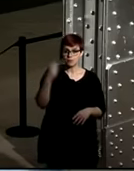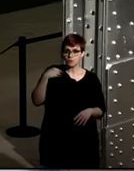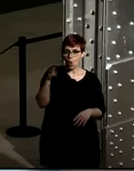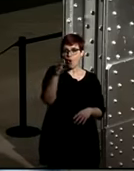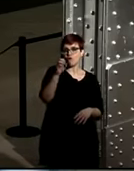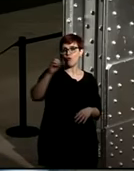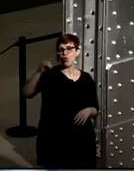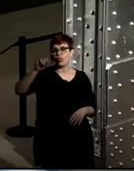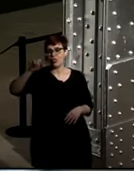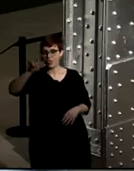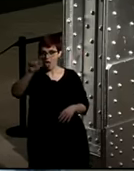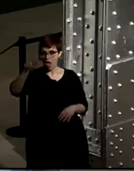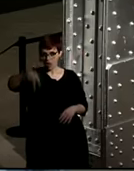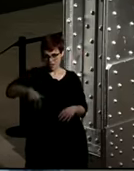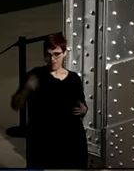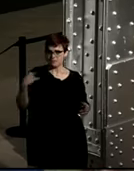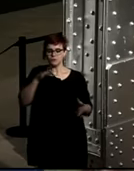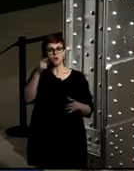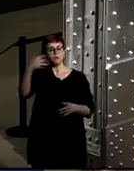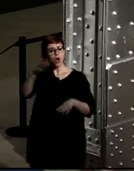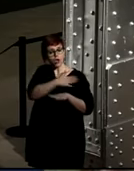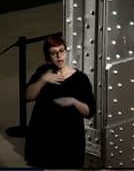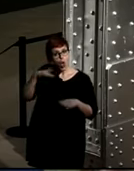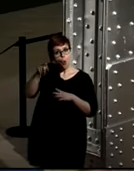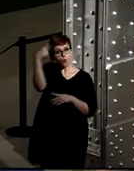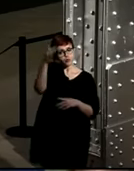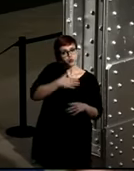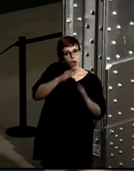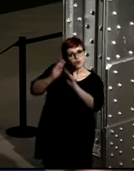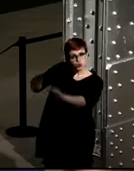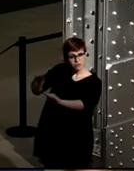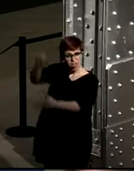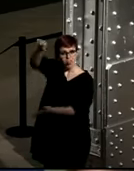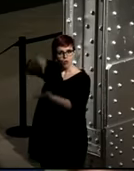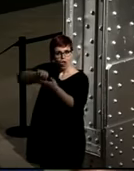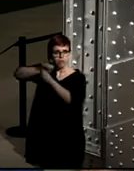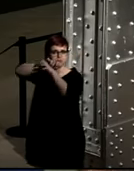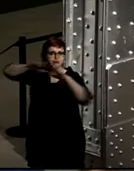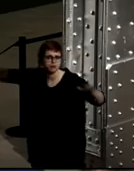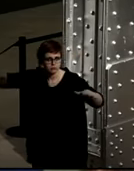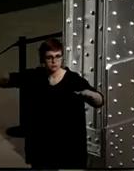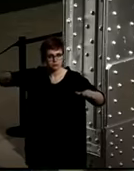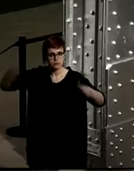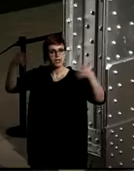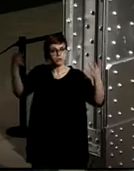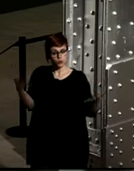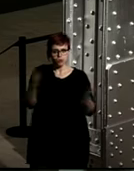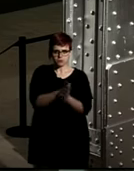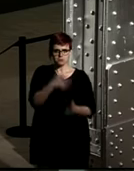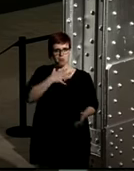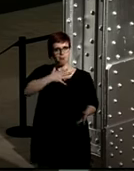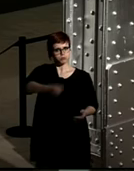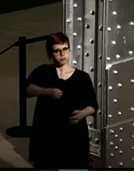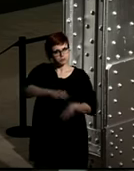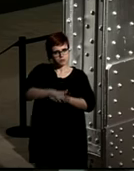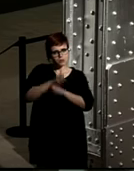cineastas no... Claro, pero lo que te quiero decir, ellos quieren llevar su cultura y su ciudad por todo el mundo y sacan pecho y lo